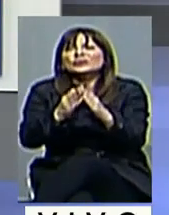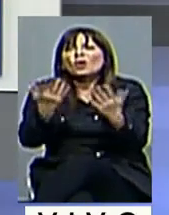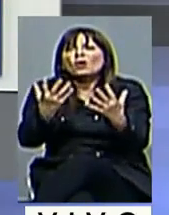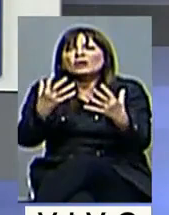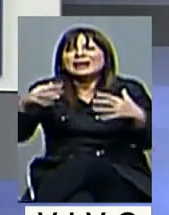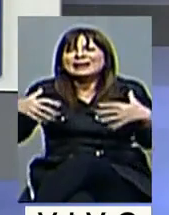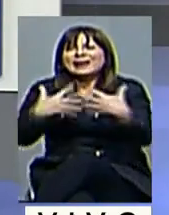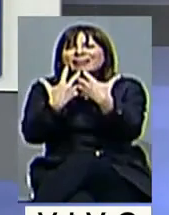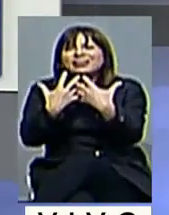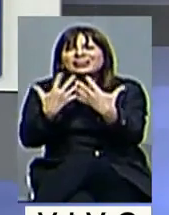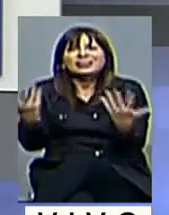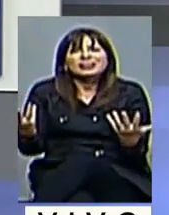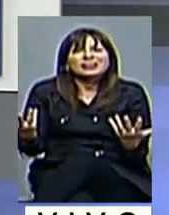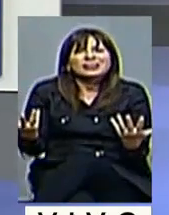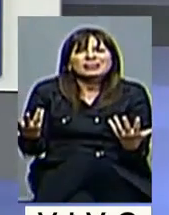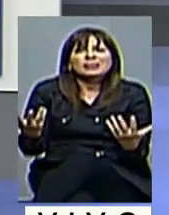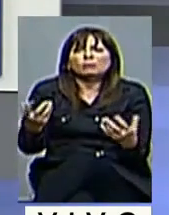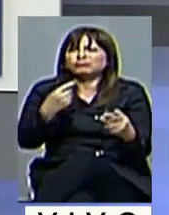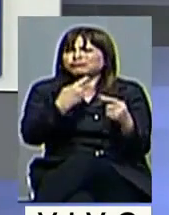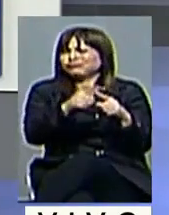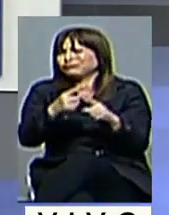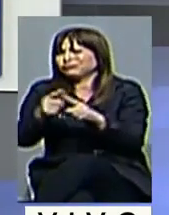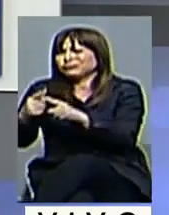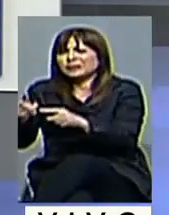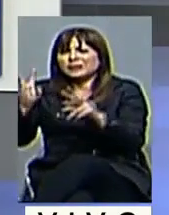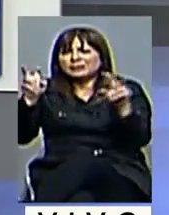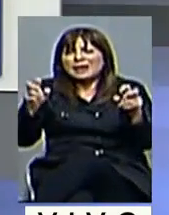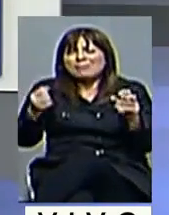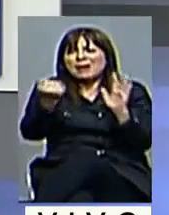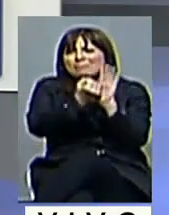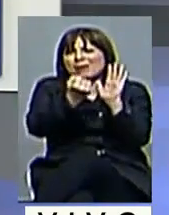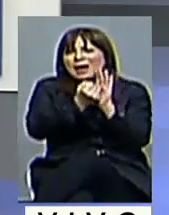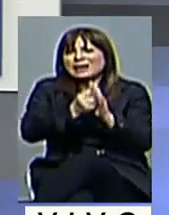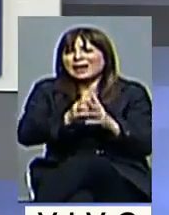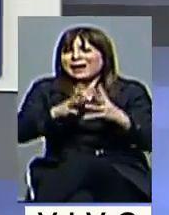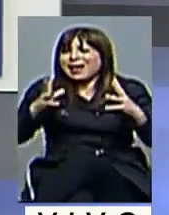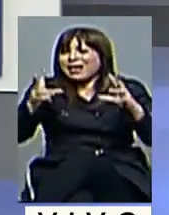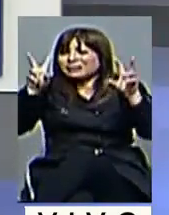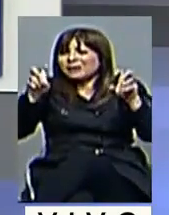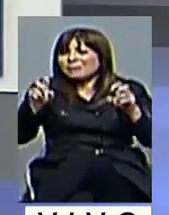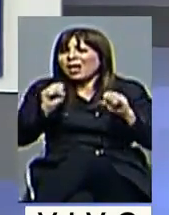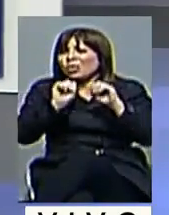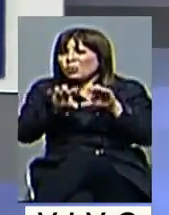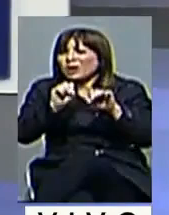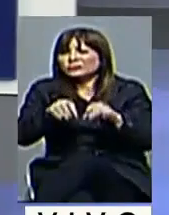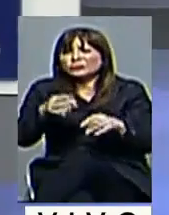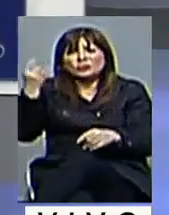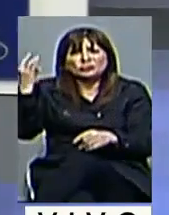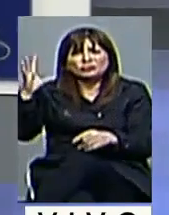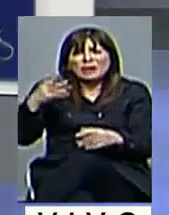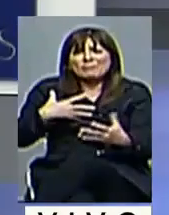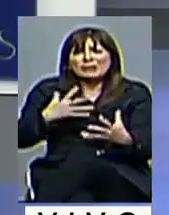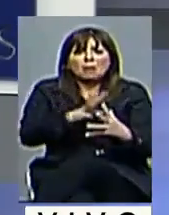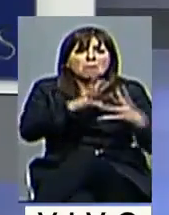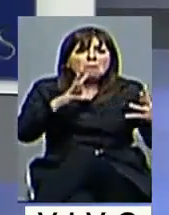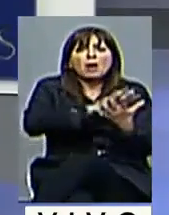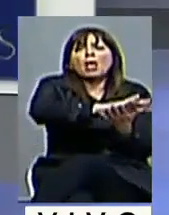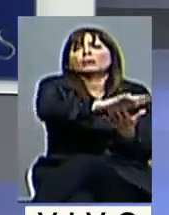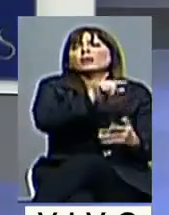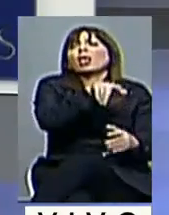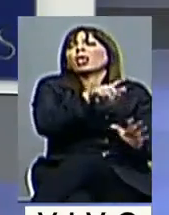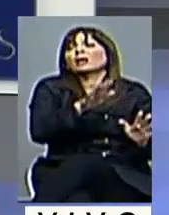la reforma. Sí. Entonces, hay una serie de temas que marcan este gran tema de educación, ¿no? O sea, no es solo hablar de un macro tema, sino que ir a